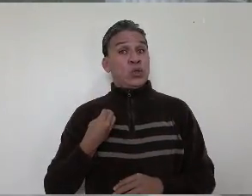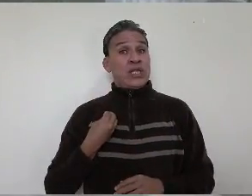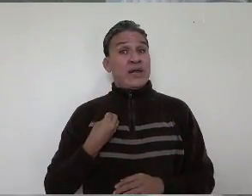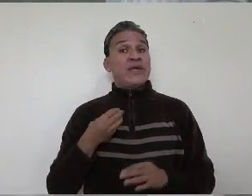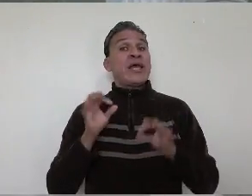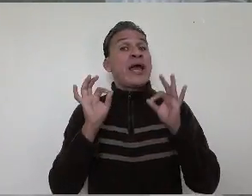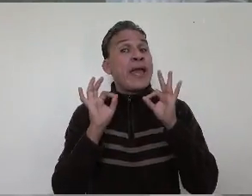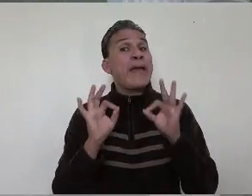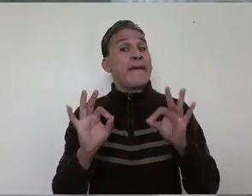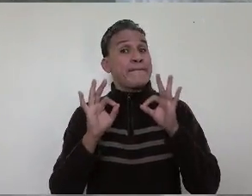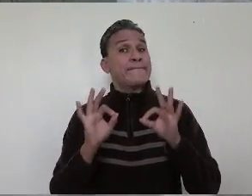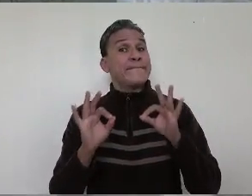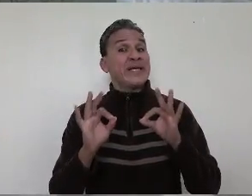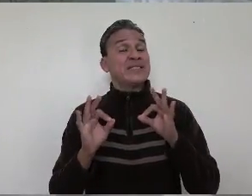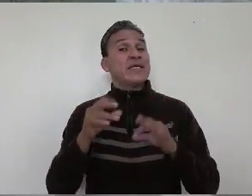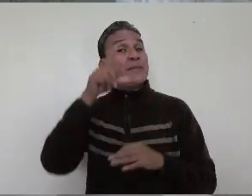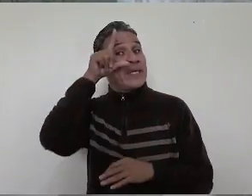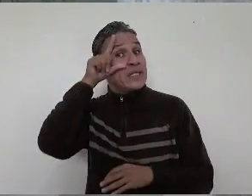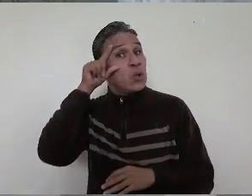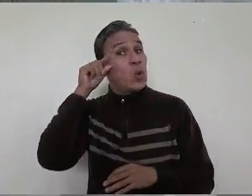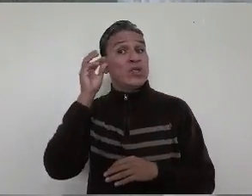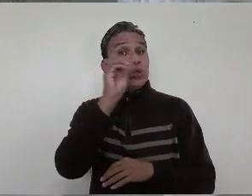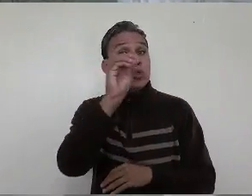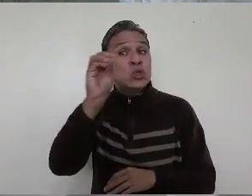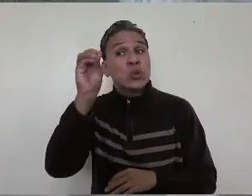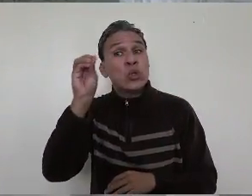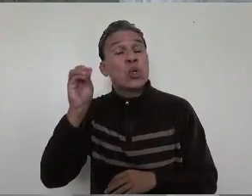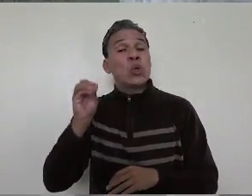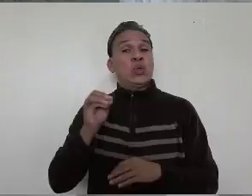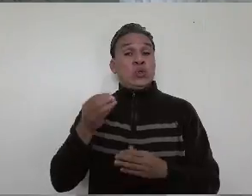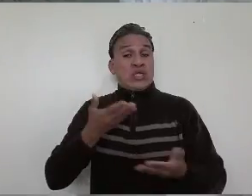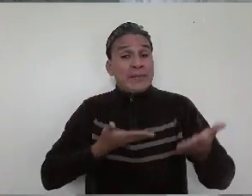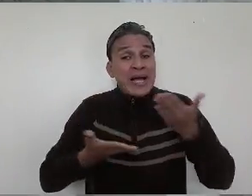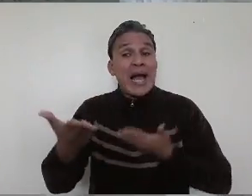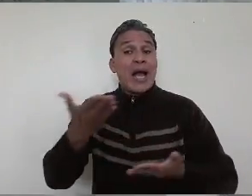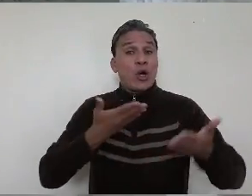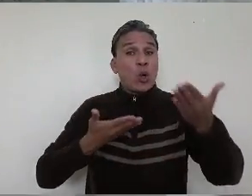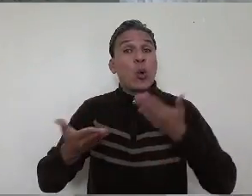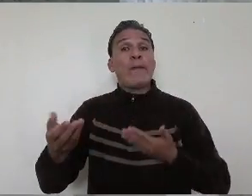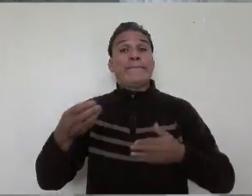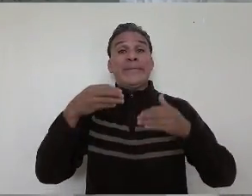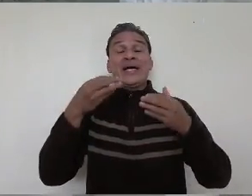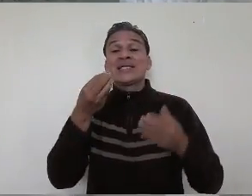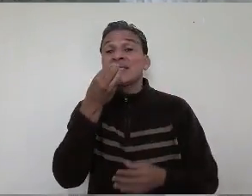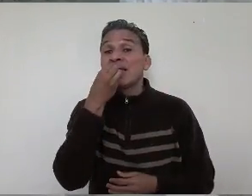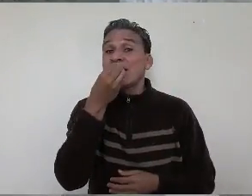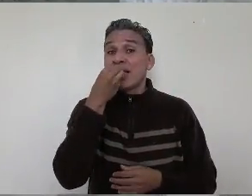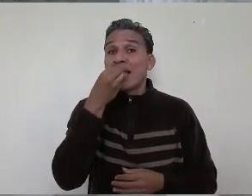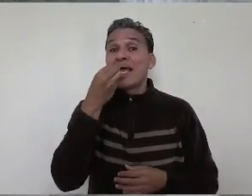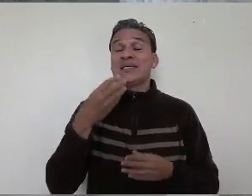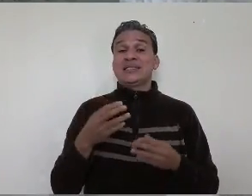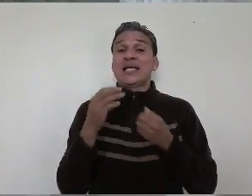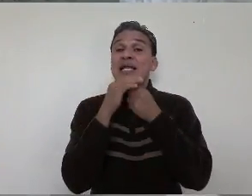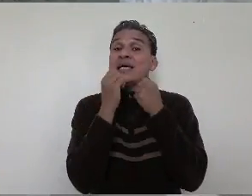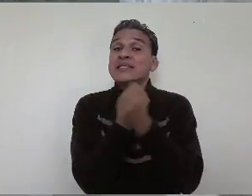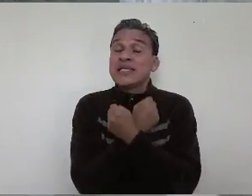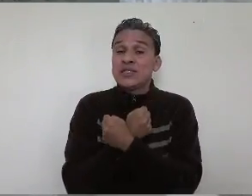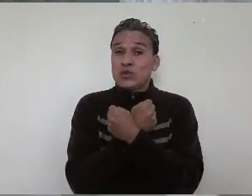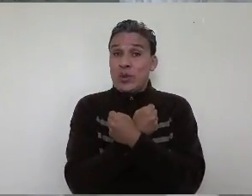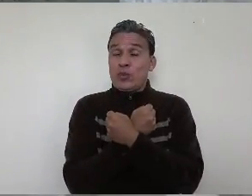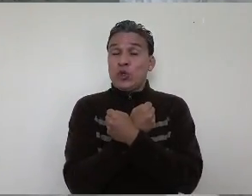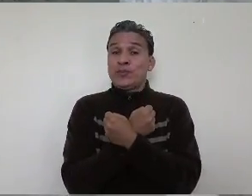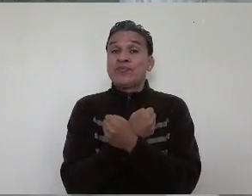nos congrega para el banquete pascual de su amor. Como hizo en otro tiempo con los discípulos de Emaús, Él